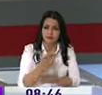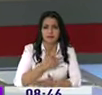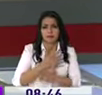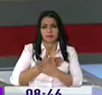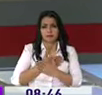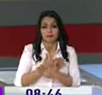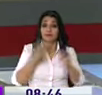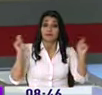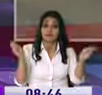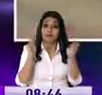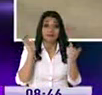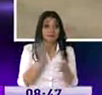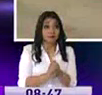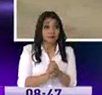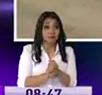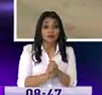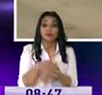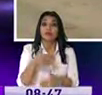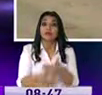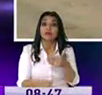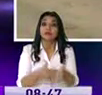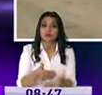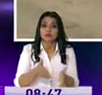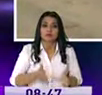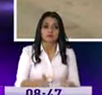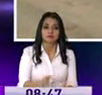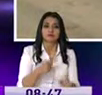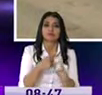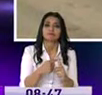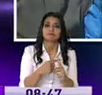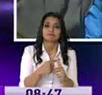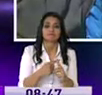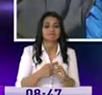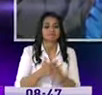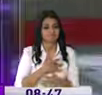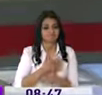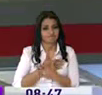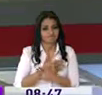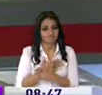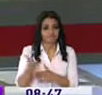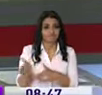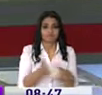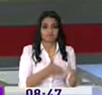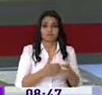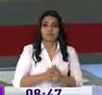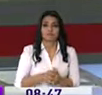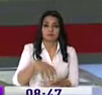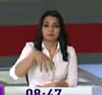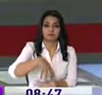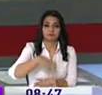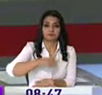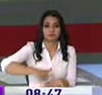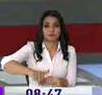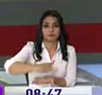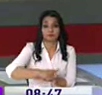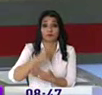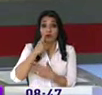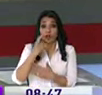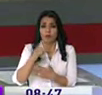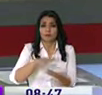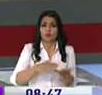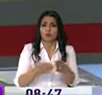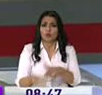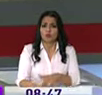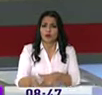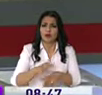fiesta de matrimonio a ir al entierro, realmente terrible. Vamos al sector de Molleturo, en la provincia de La Suay. Un hombre fue asesinado de una